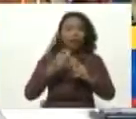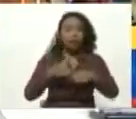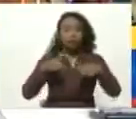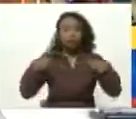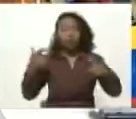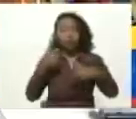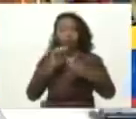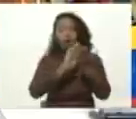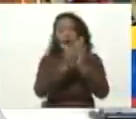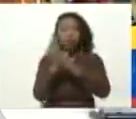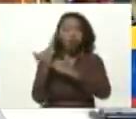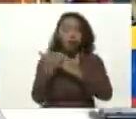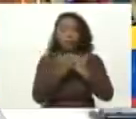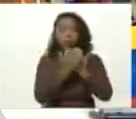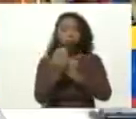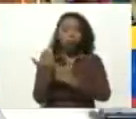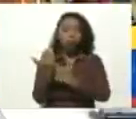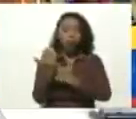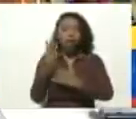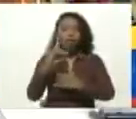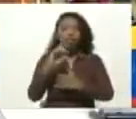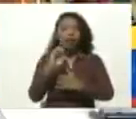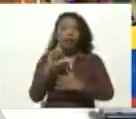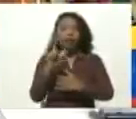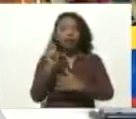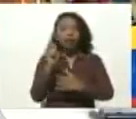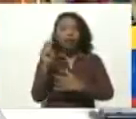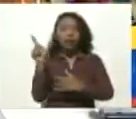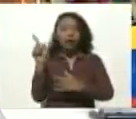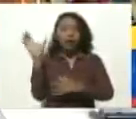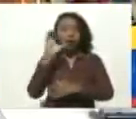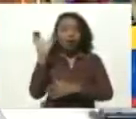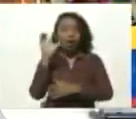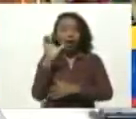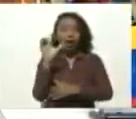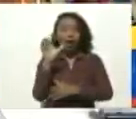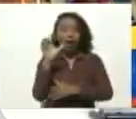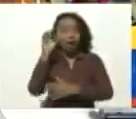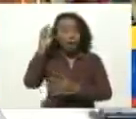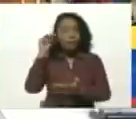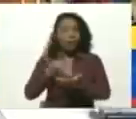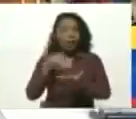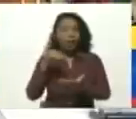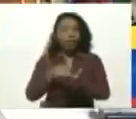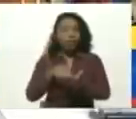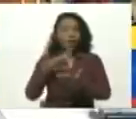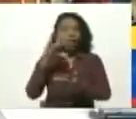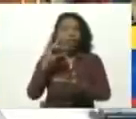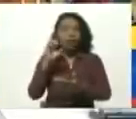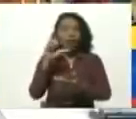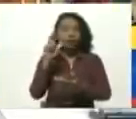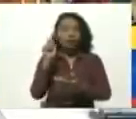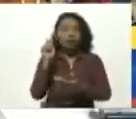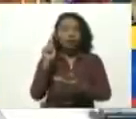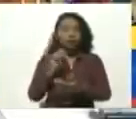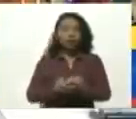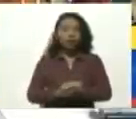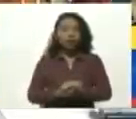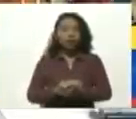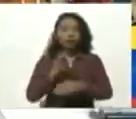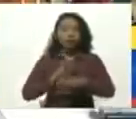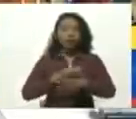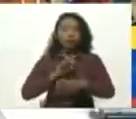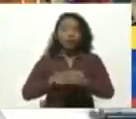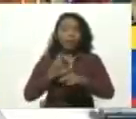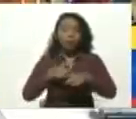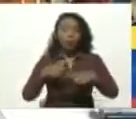casos comunitarios de la variante Delta en Caracas y Miranda, la Delta. Los casos aumentan